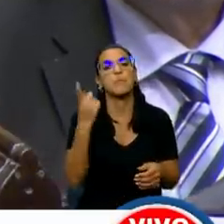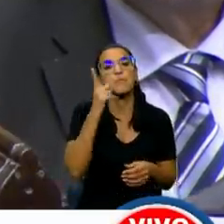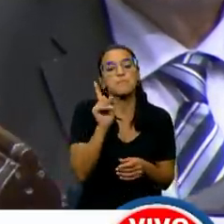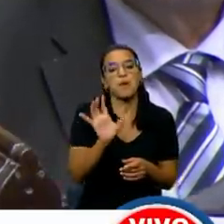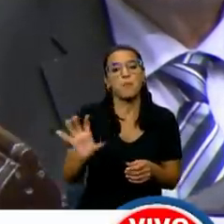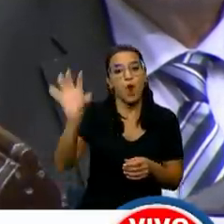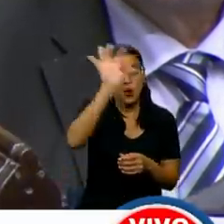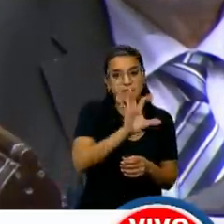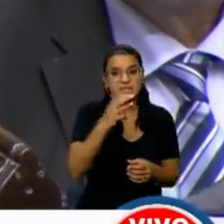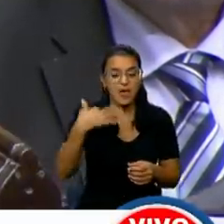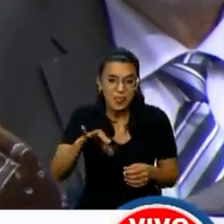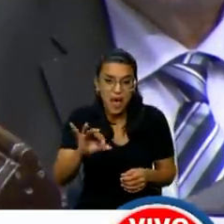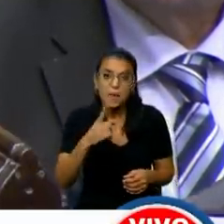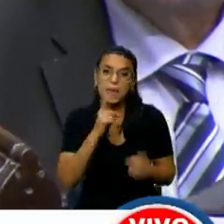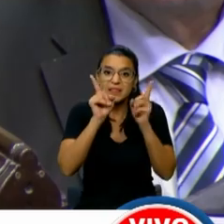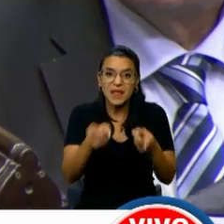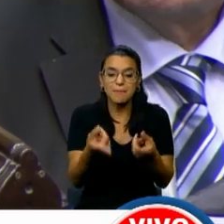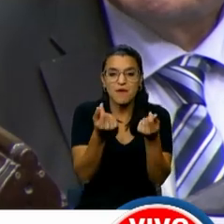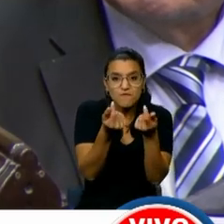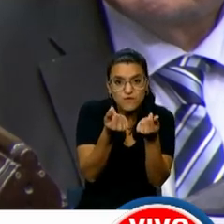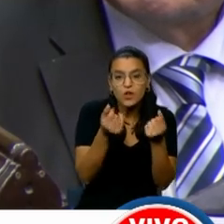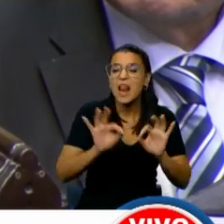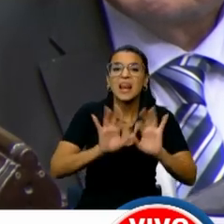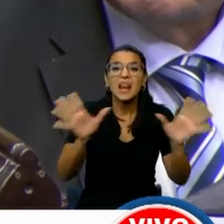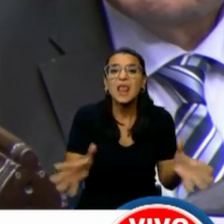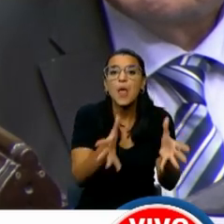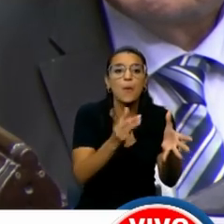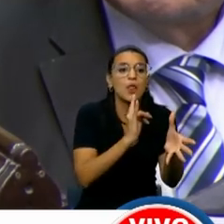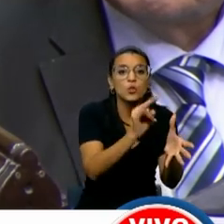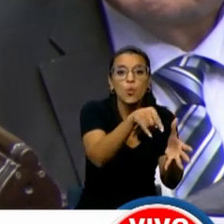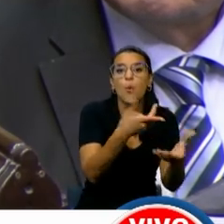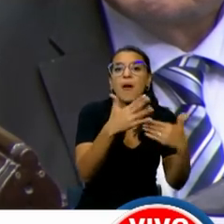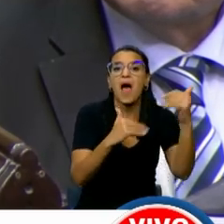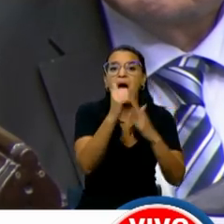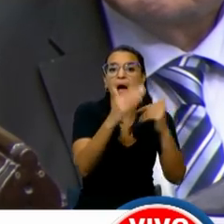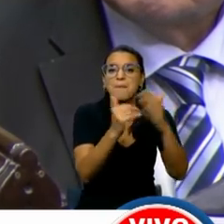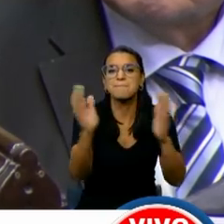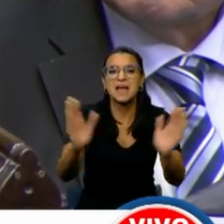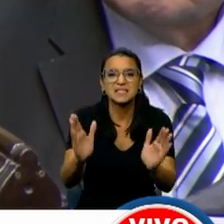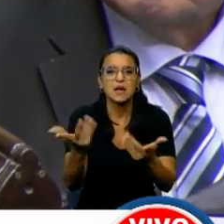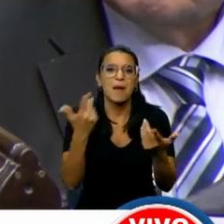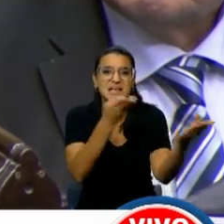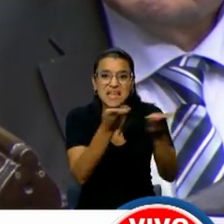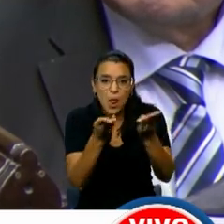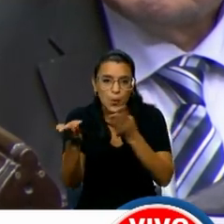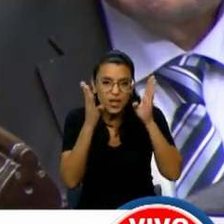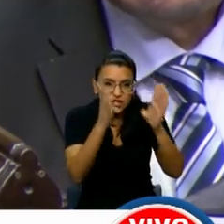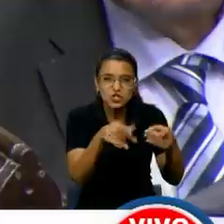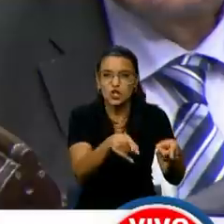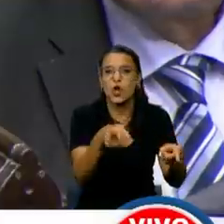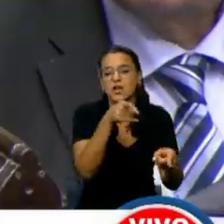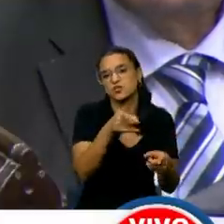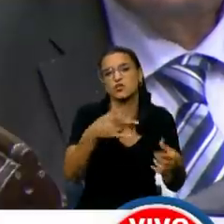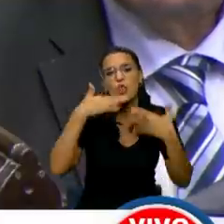provincias tienen que tener la disponibilidad de los fondos de libre disponibilidad para hacer las obras menores y atender los servicios dice esa es la